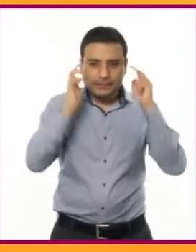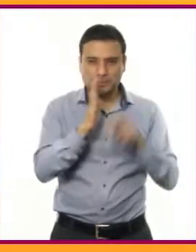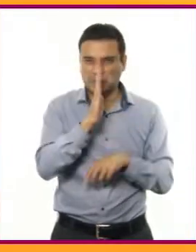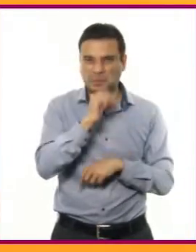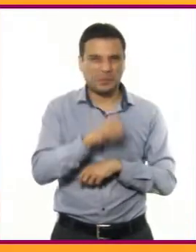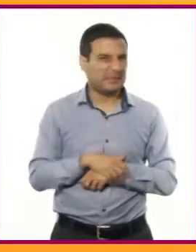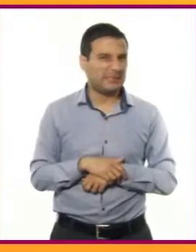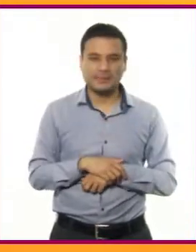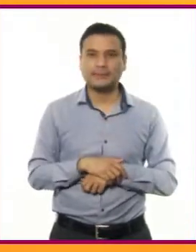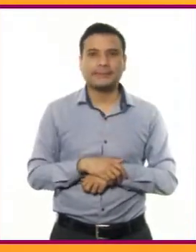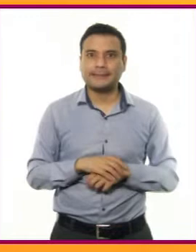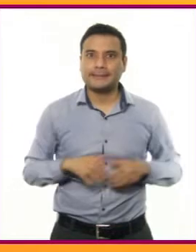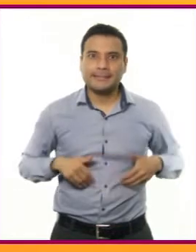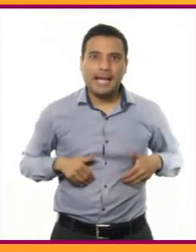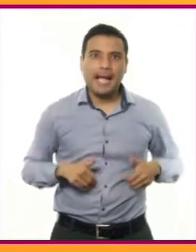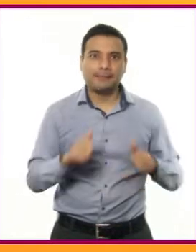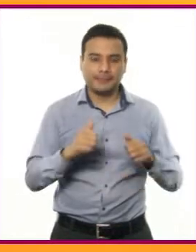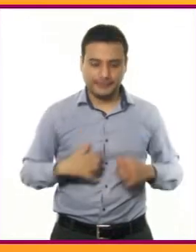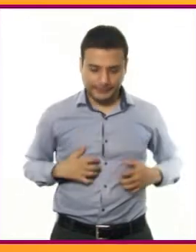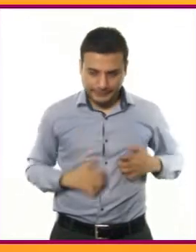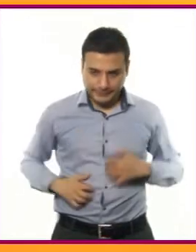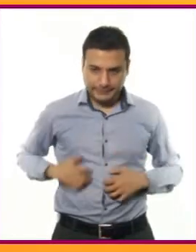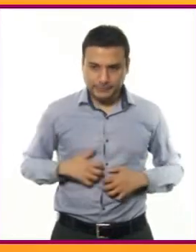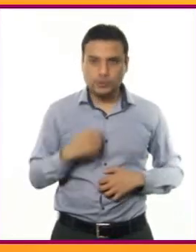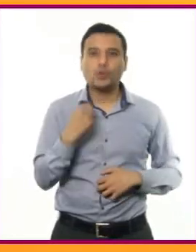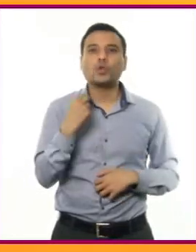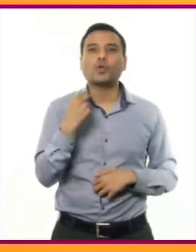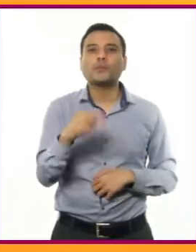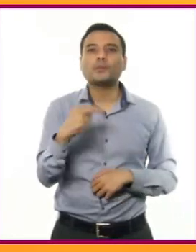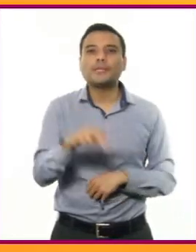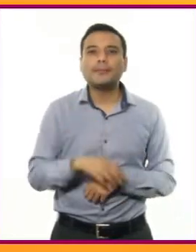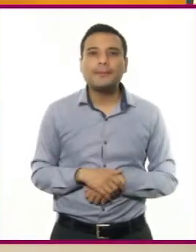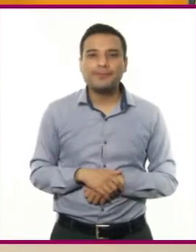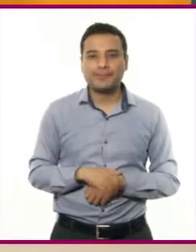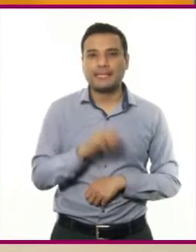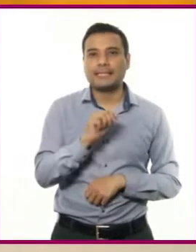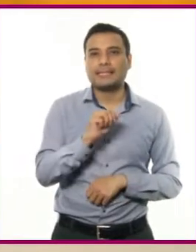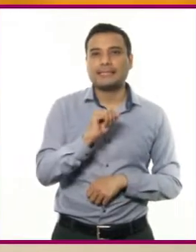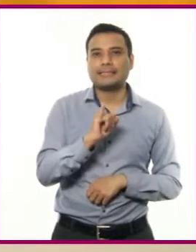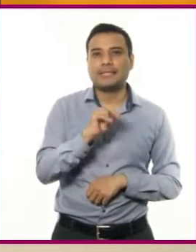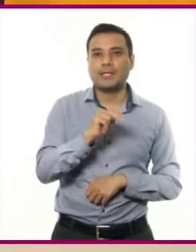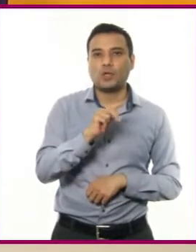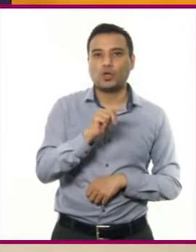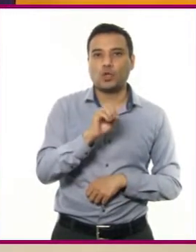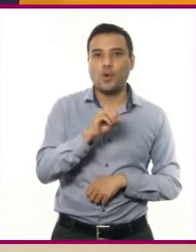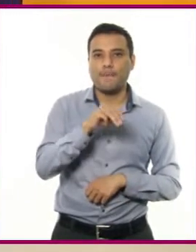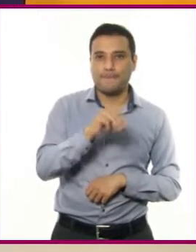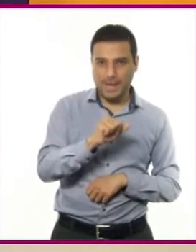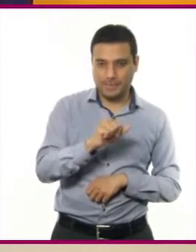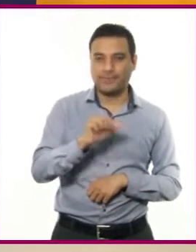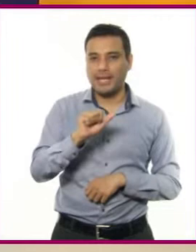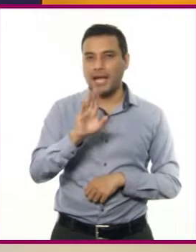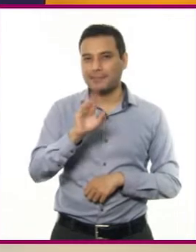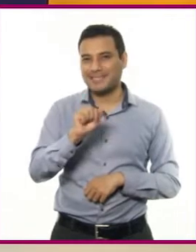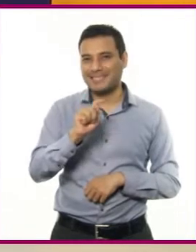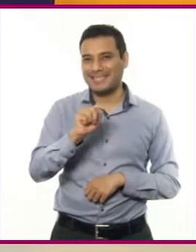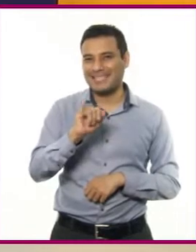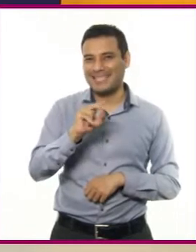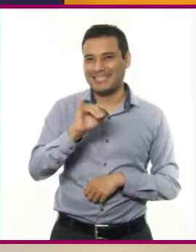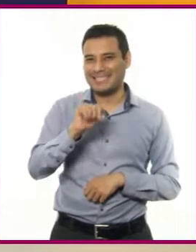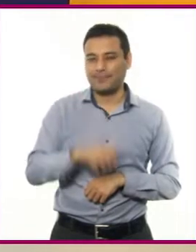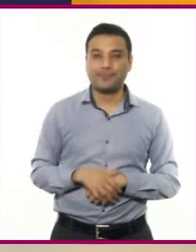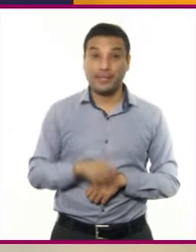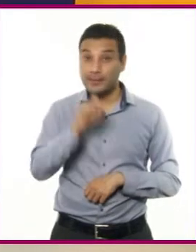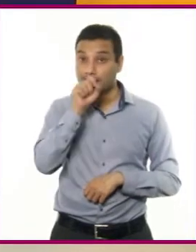su apetito. A esto se le conoce como síntomas de abstinencia. La nicotina también afecta